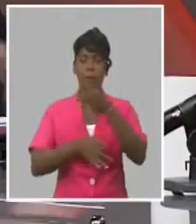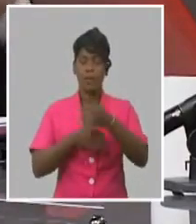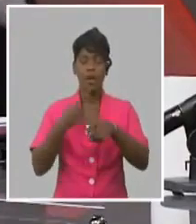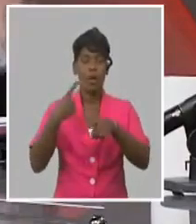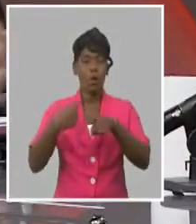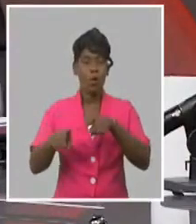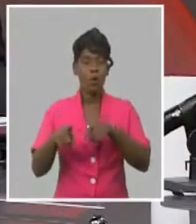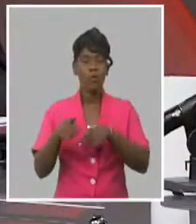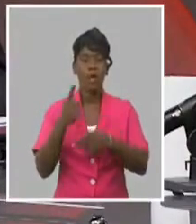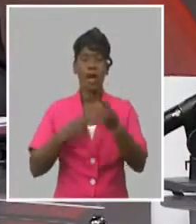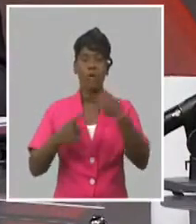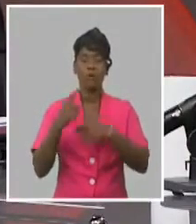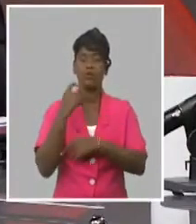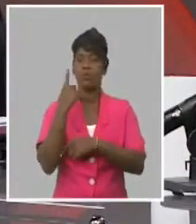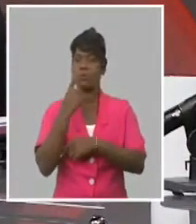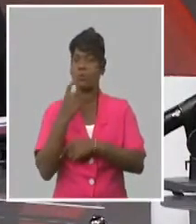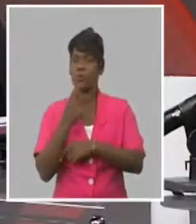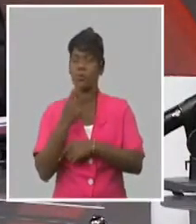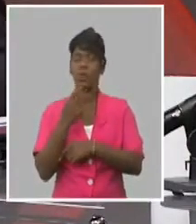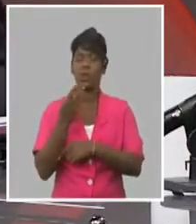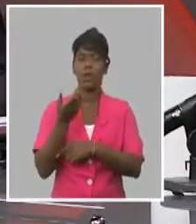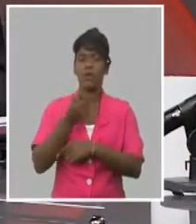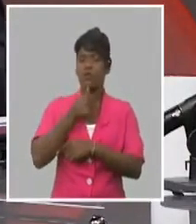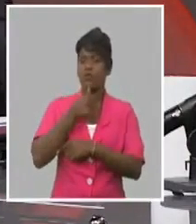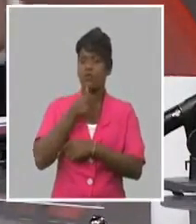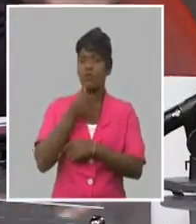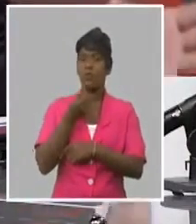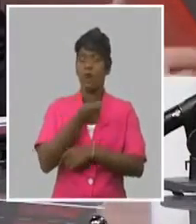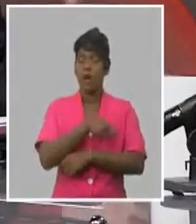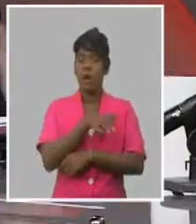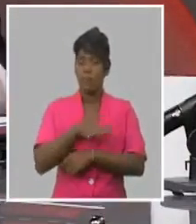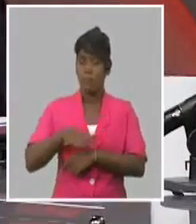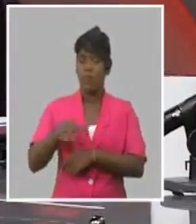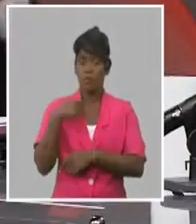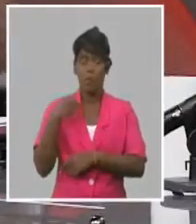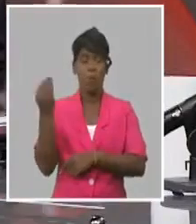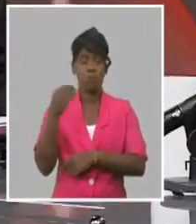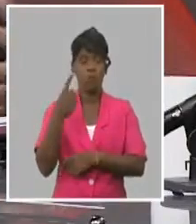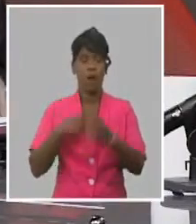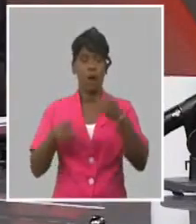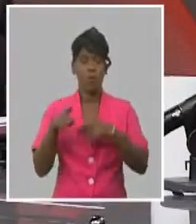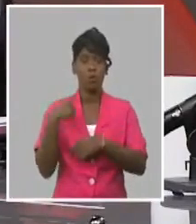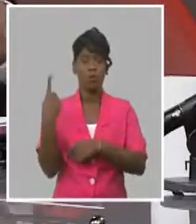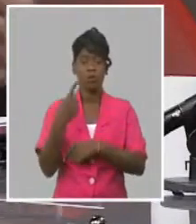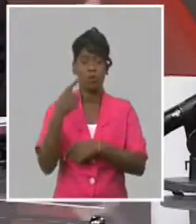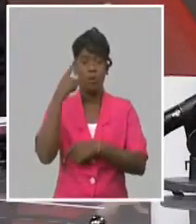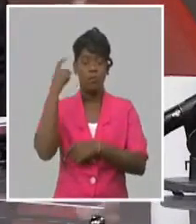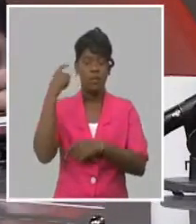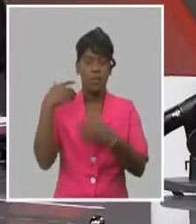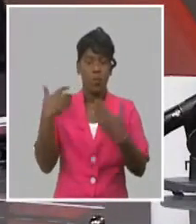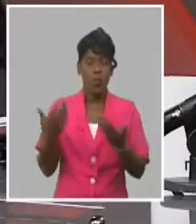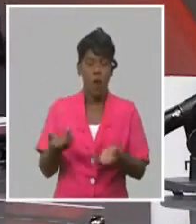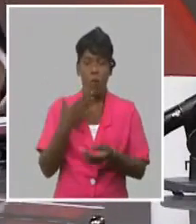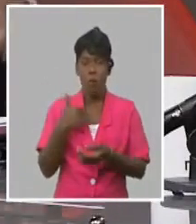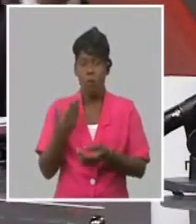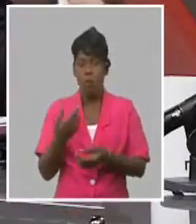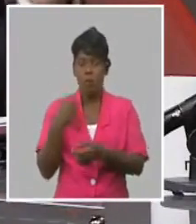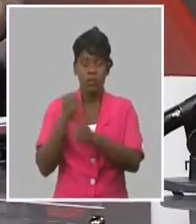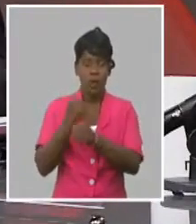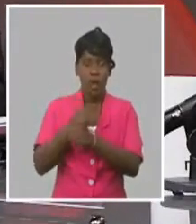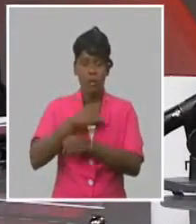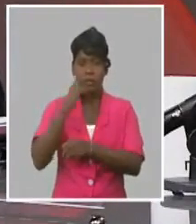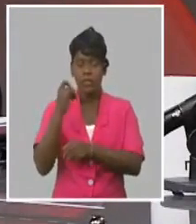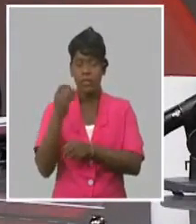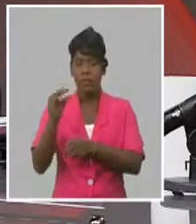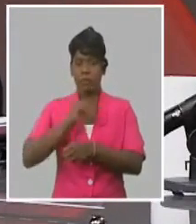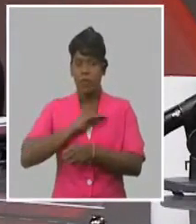responder opiniones, preguntas, inquietudes de la población. Sé que toda esta información pues ahora empieza a procesarse y empieza a generar también dudas. Ya de ayer